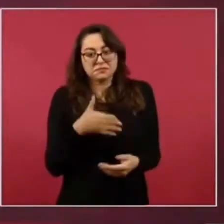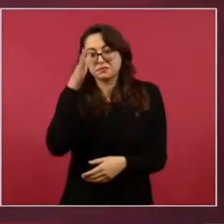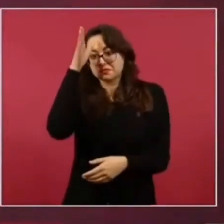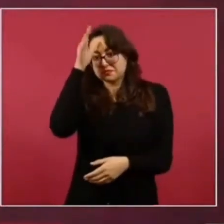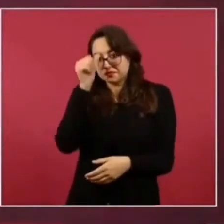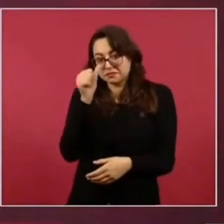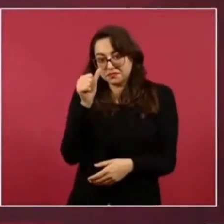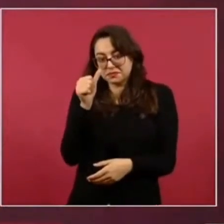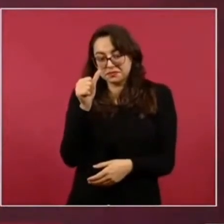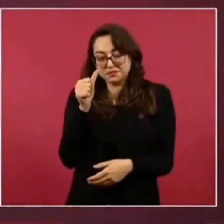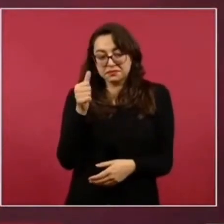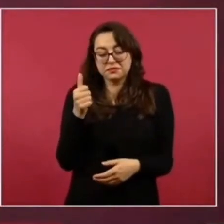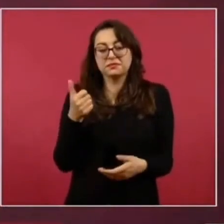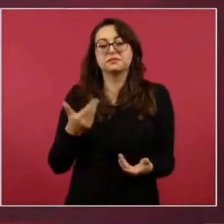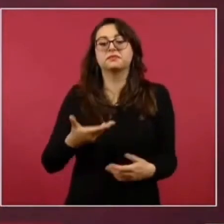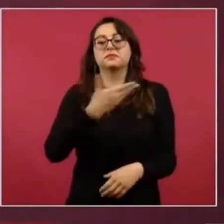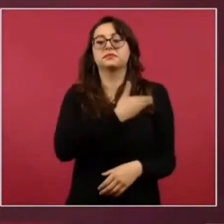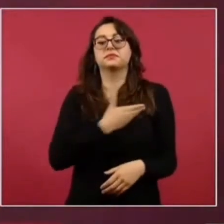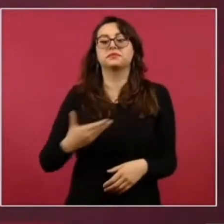ordena